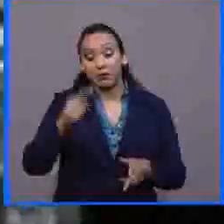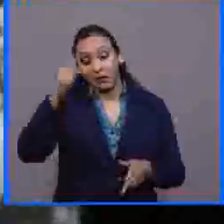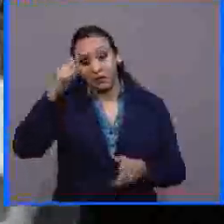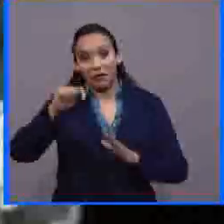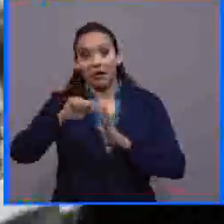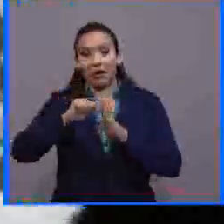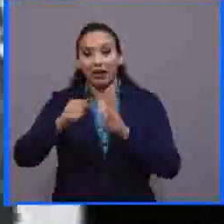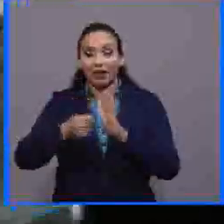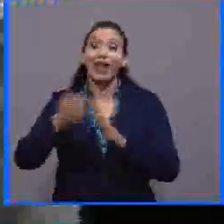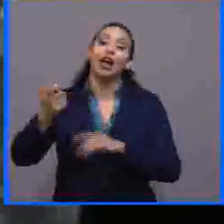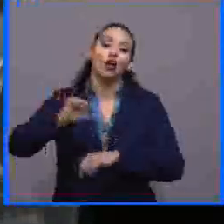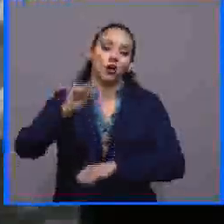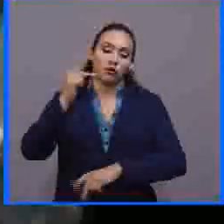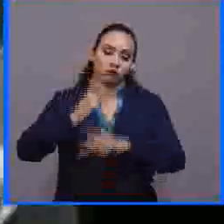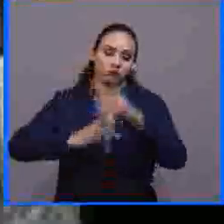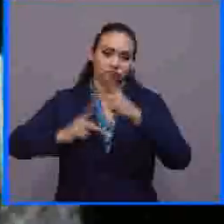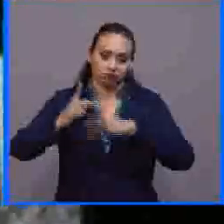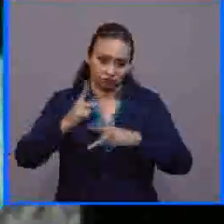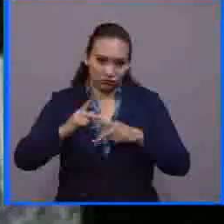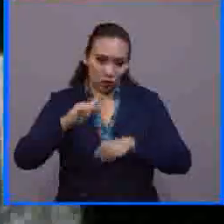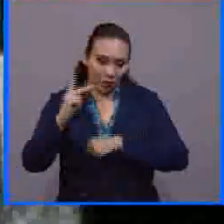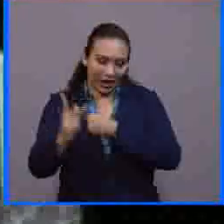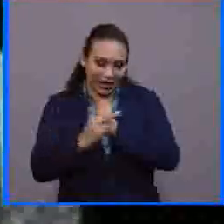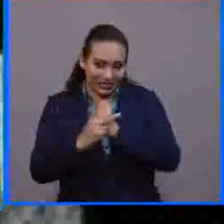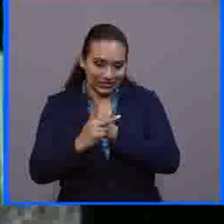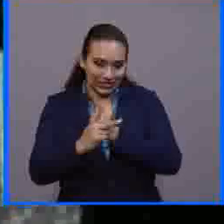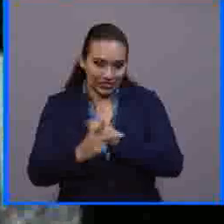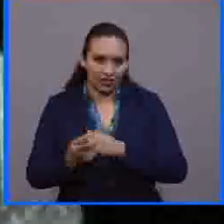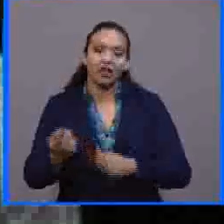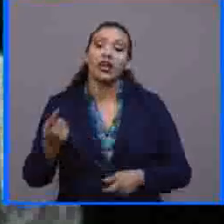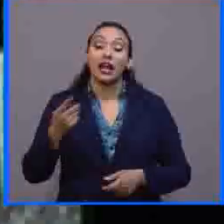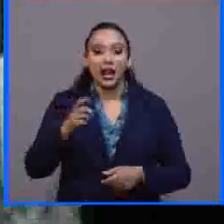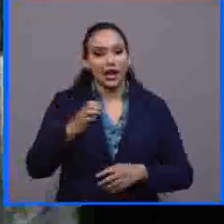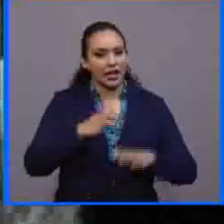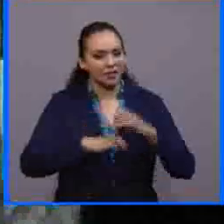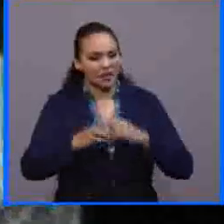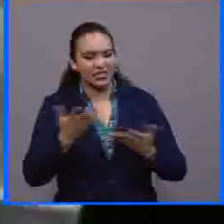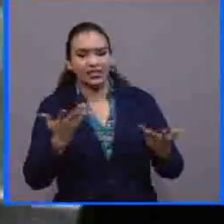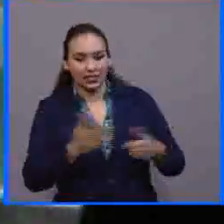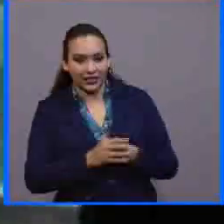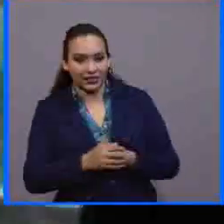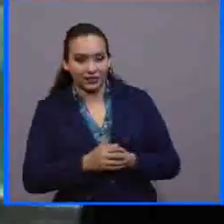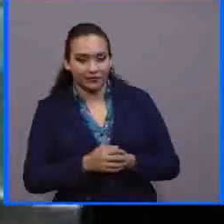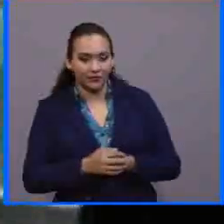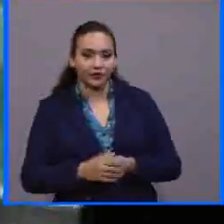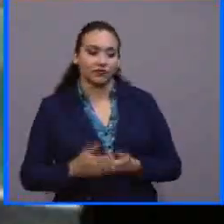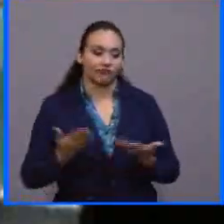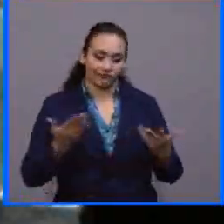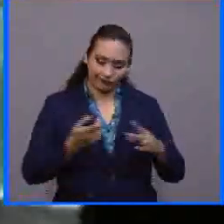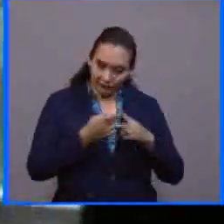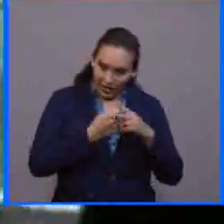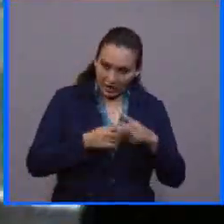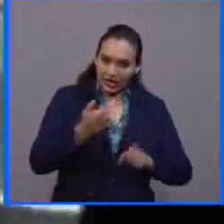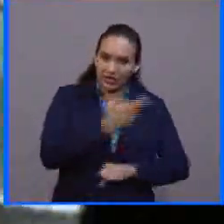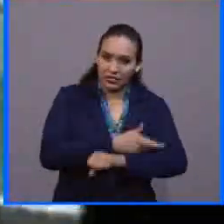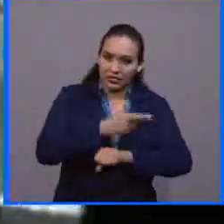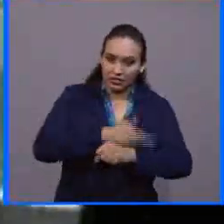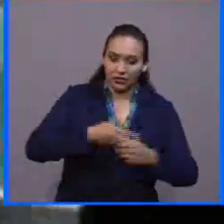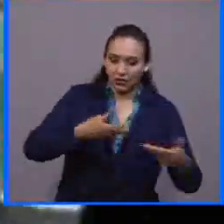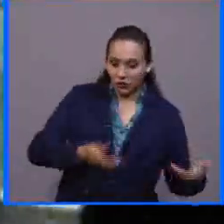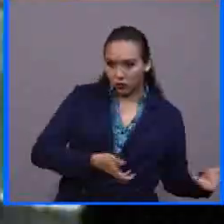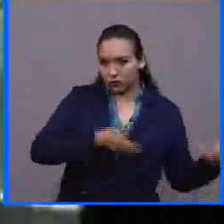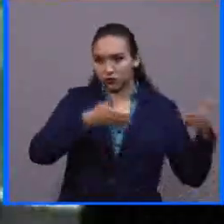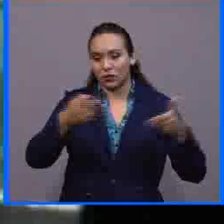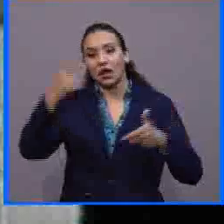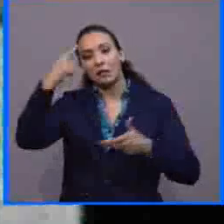técnicos extranjeros. La empresa se negó a cumplir las demandas y llevó precisamente el caso a la Junta Federal de